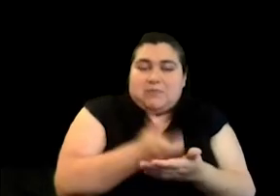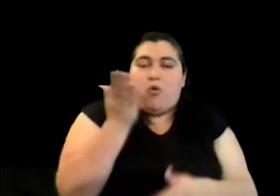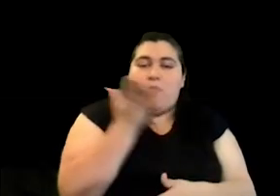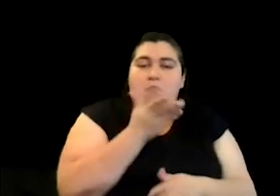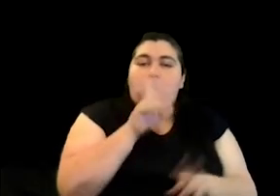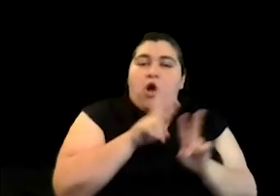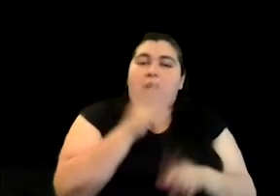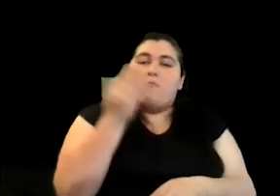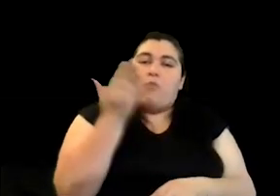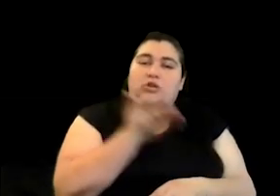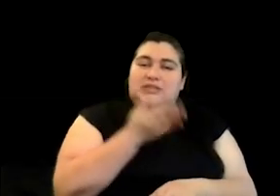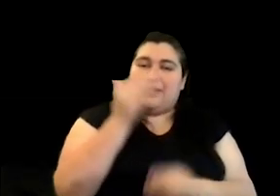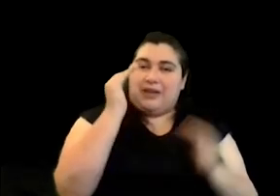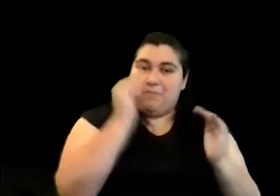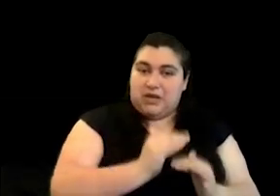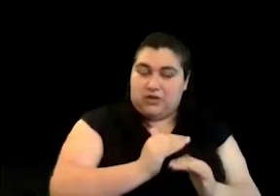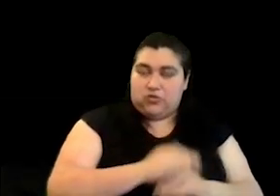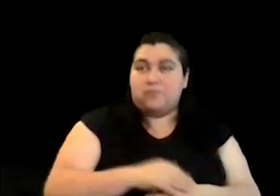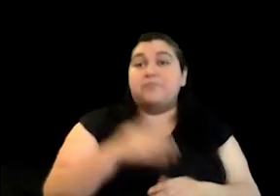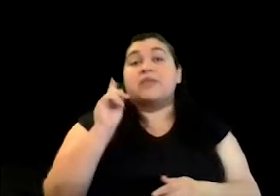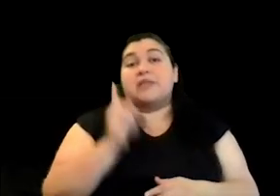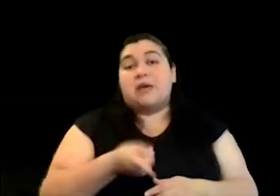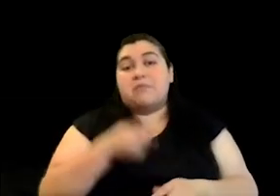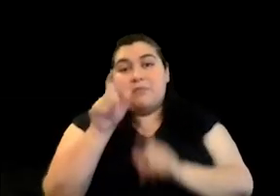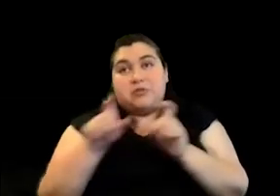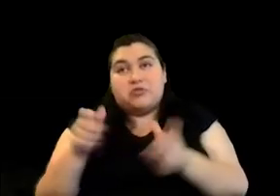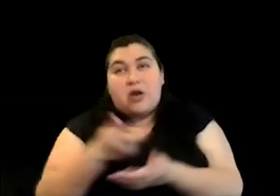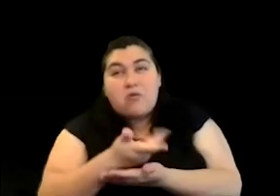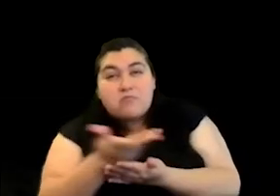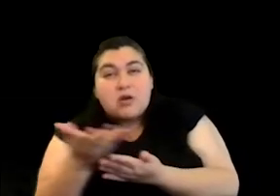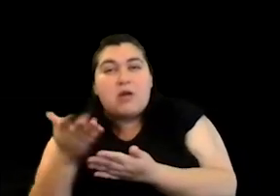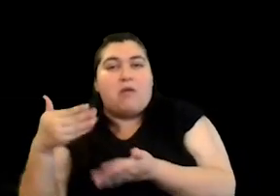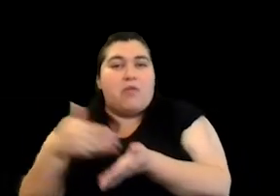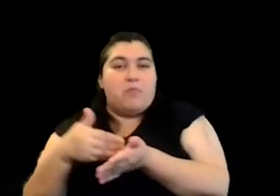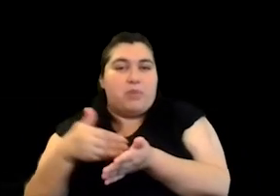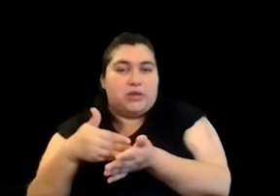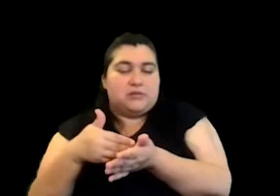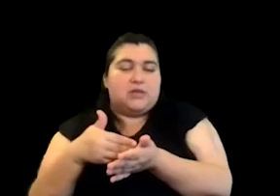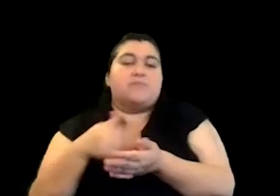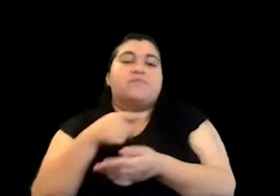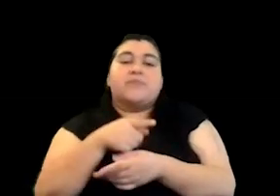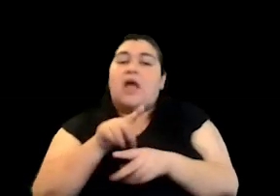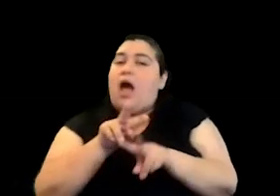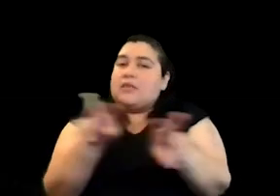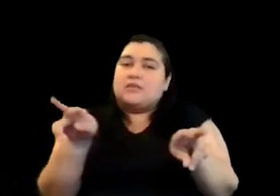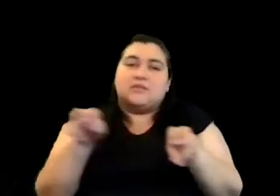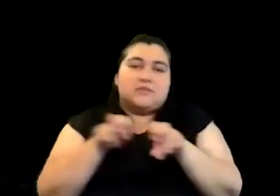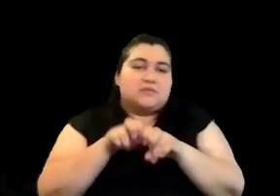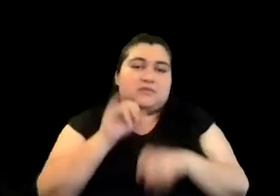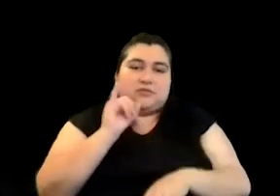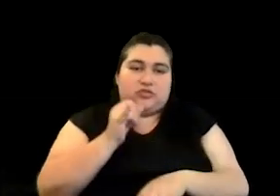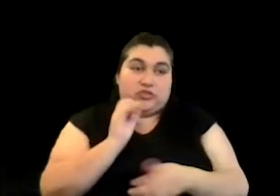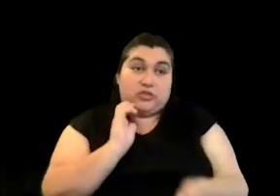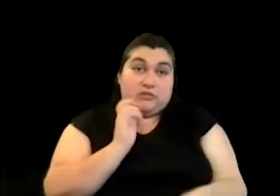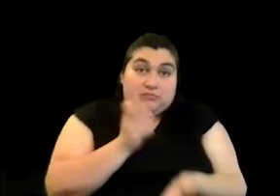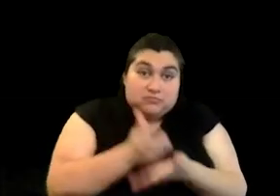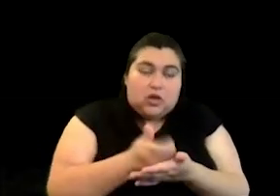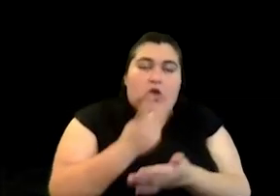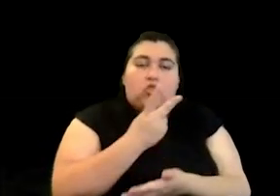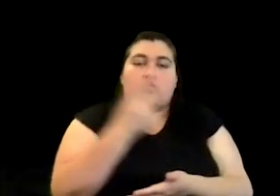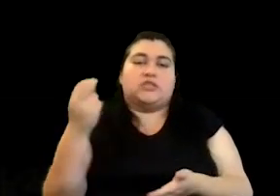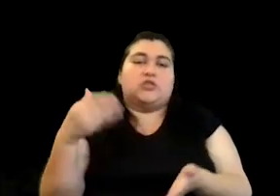de contribuyentes, el anticipo debe superar, ¿sí?, los 200 millones de